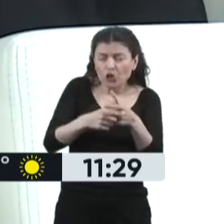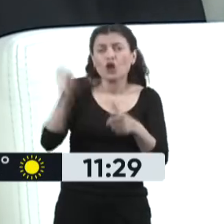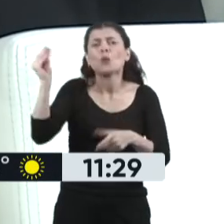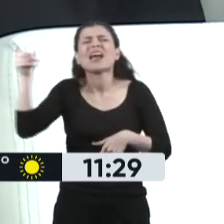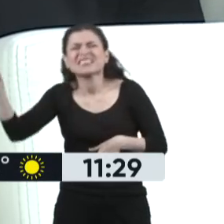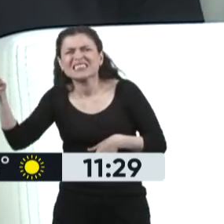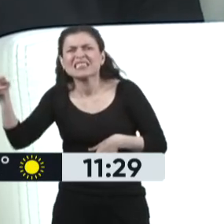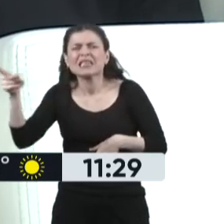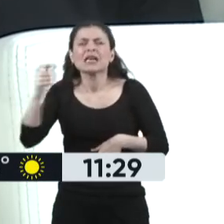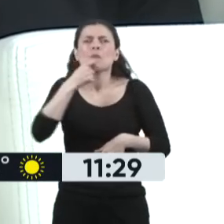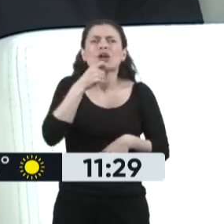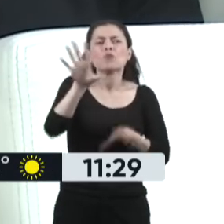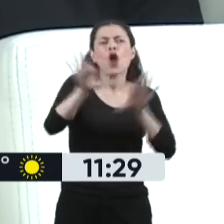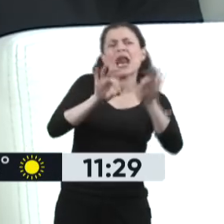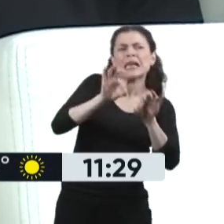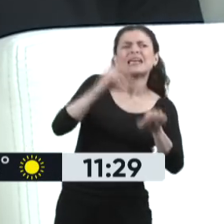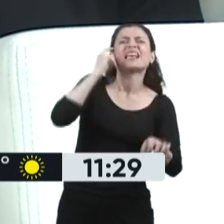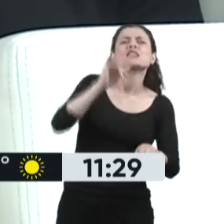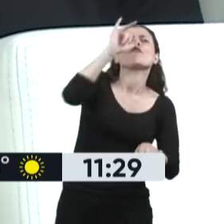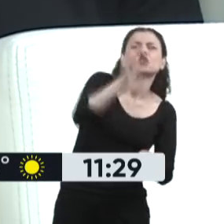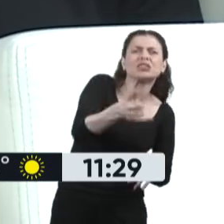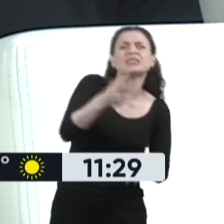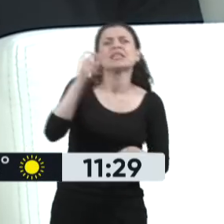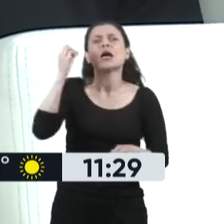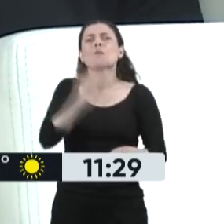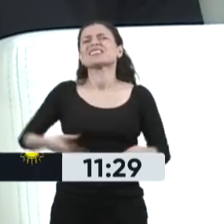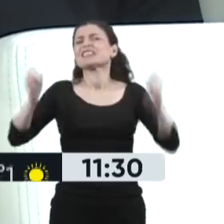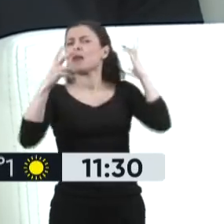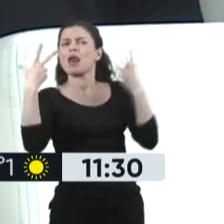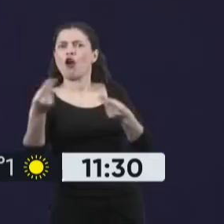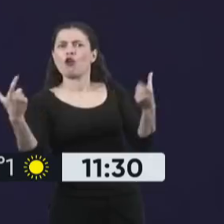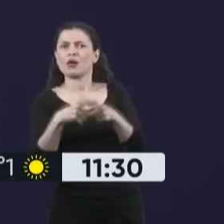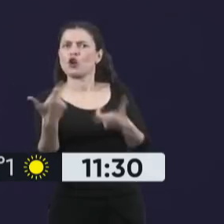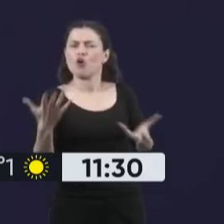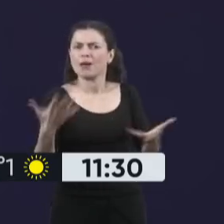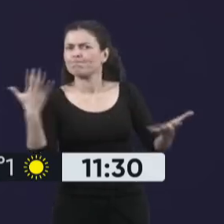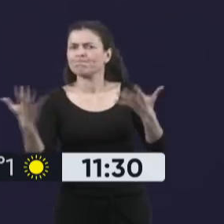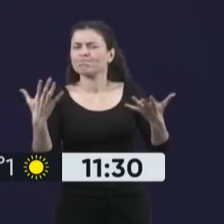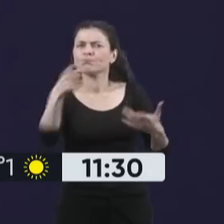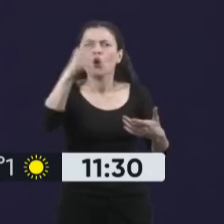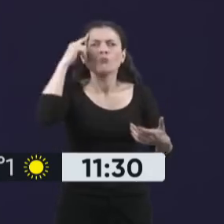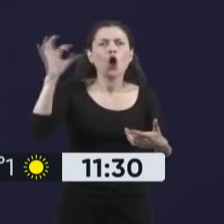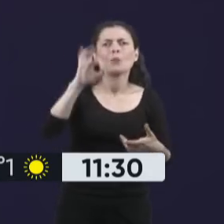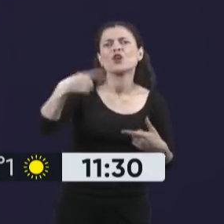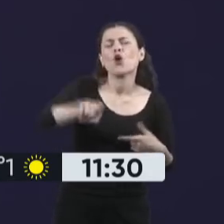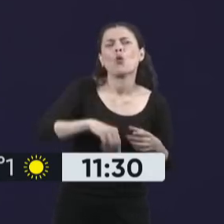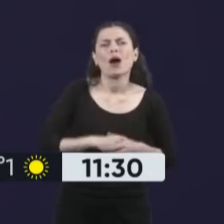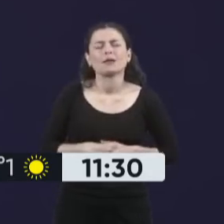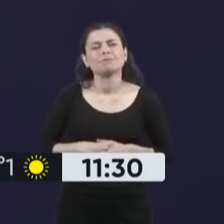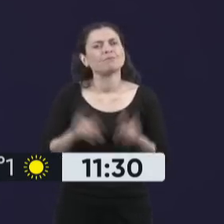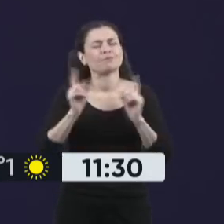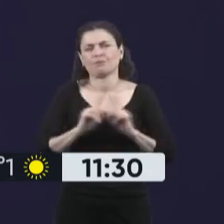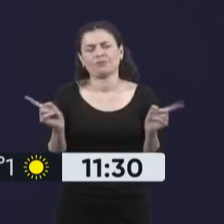reúne? ¿Con el presidente no se reunió? ¿Cuál es tu reflexión al respecto? No, la misma reflexión si me lo